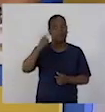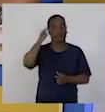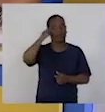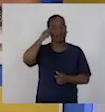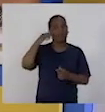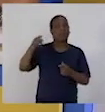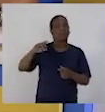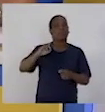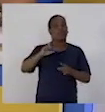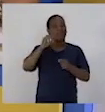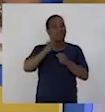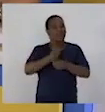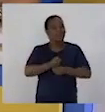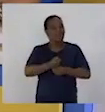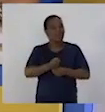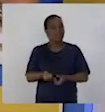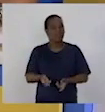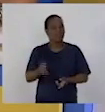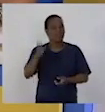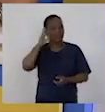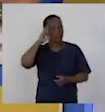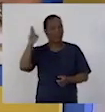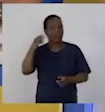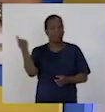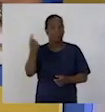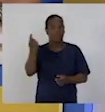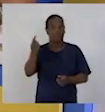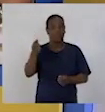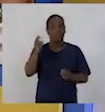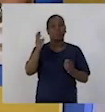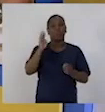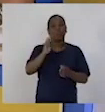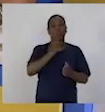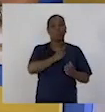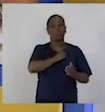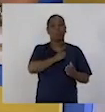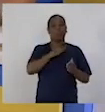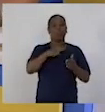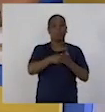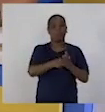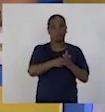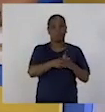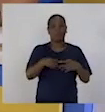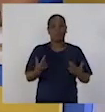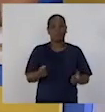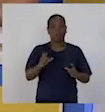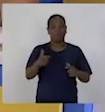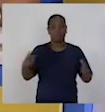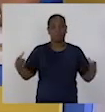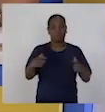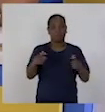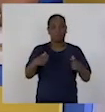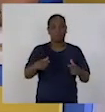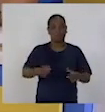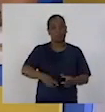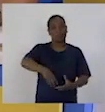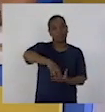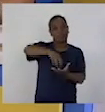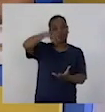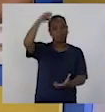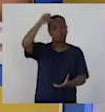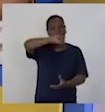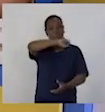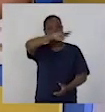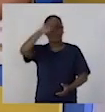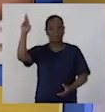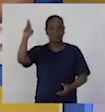concentraciones, recordando los primeros de mayo. Recordando los primeros de mayo, ¿en qué sentido? En que cuando nos aglomeramos entre las personas es